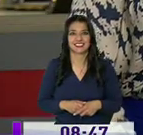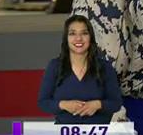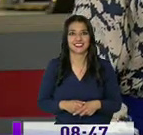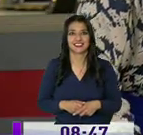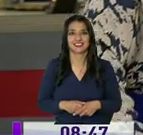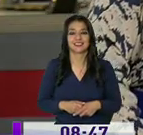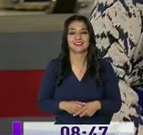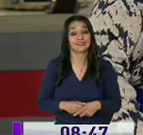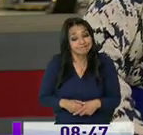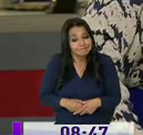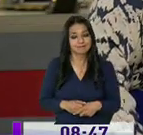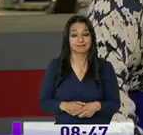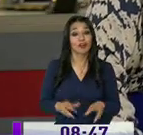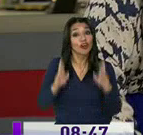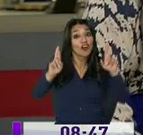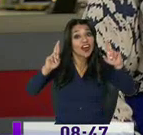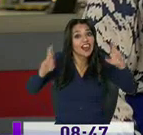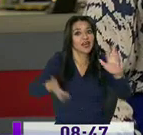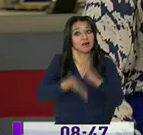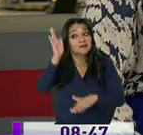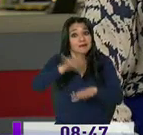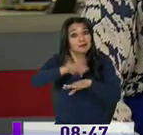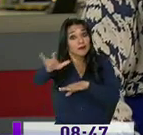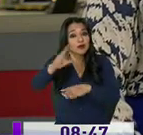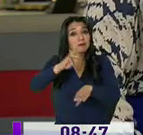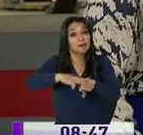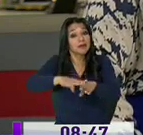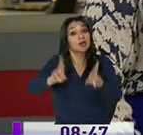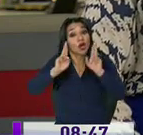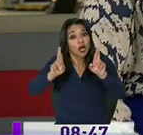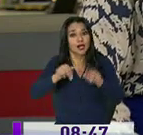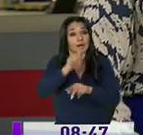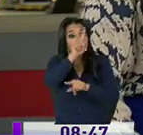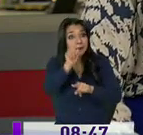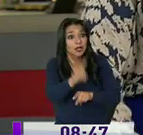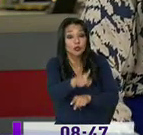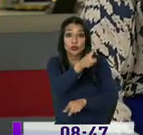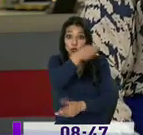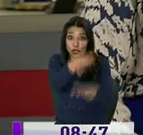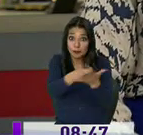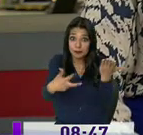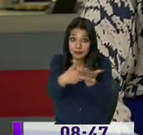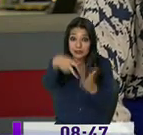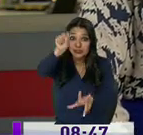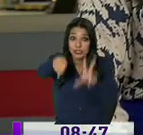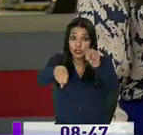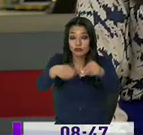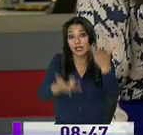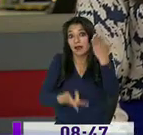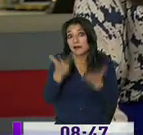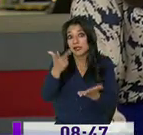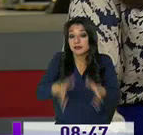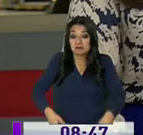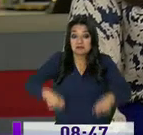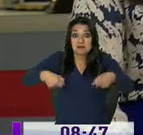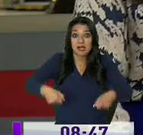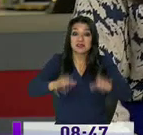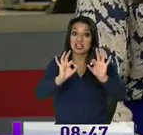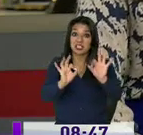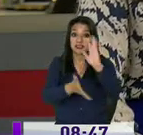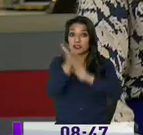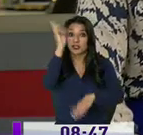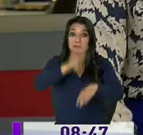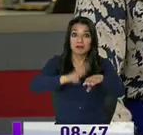Bueno, fuera que esos deseos del señor Casamen se cumplan. Ya le voy a preguntar a él mismo si me ha comprado el pasaje, porque veo que me tiene maletas listas, que ya